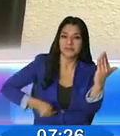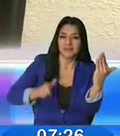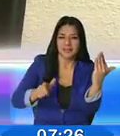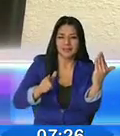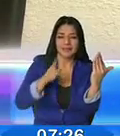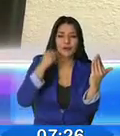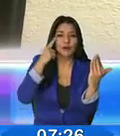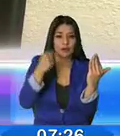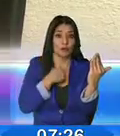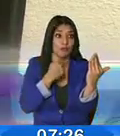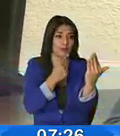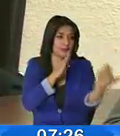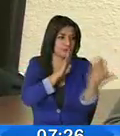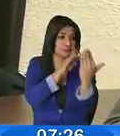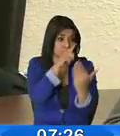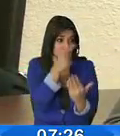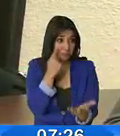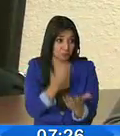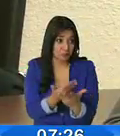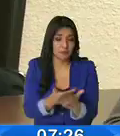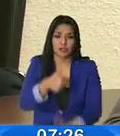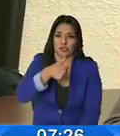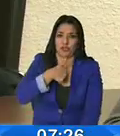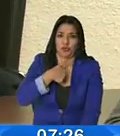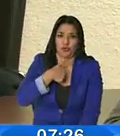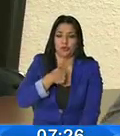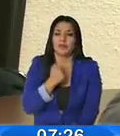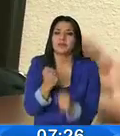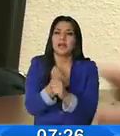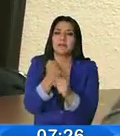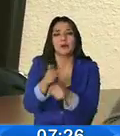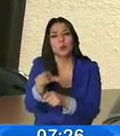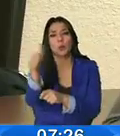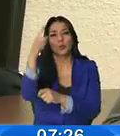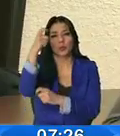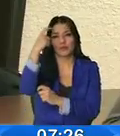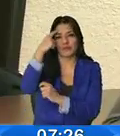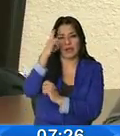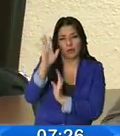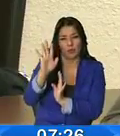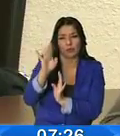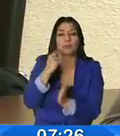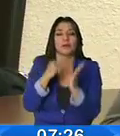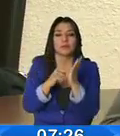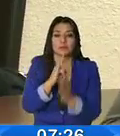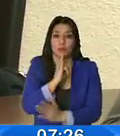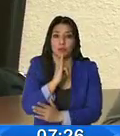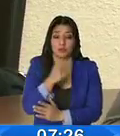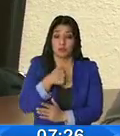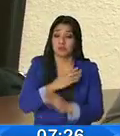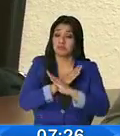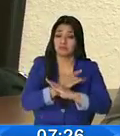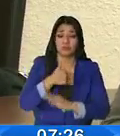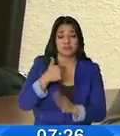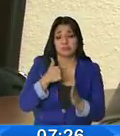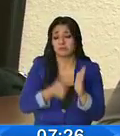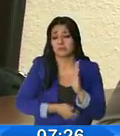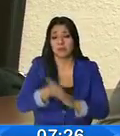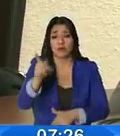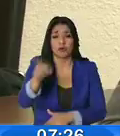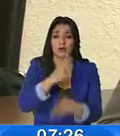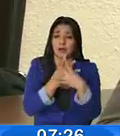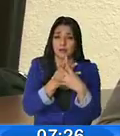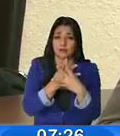en ese tiempo, que si usted demuestra que yo he trabajado para otro país, yo no me defiendo, me voy yo mismo y me meto en la